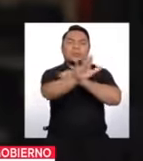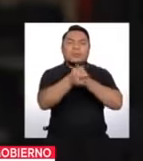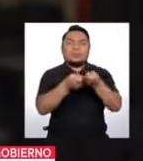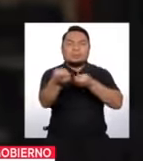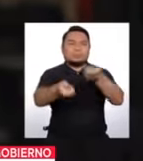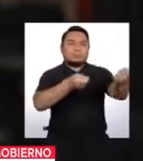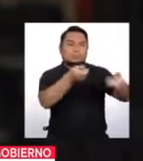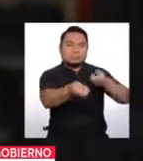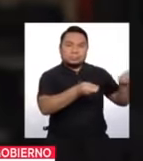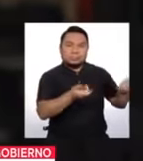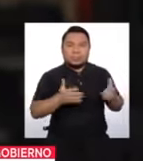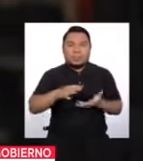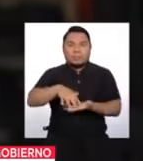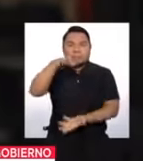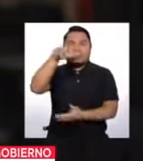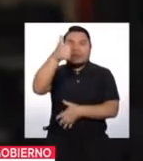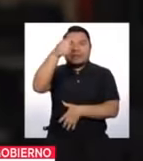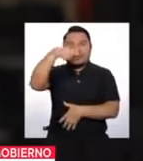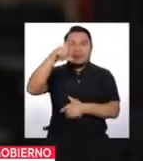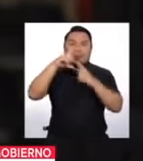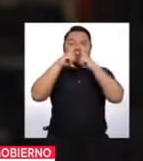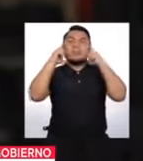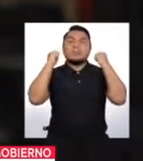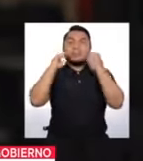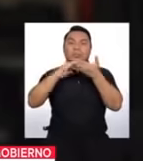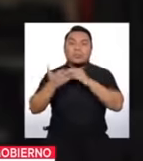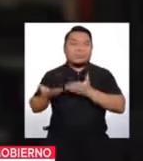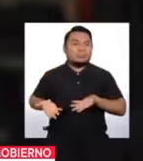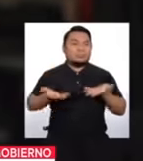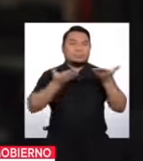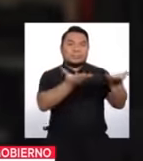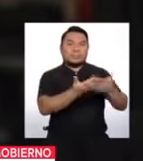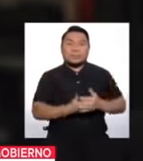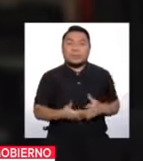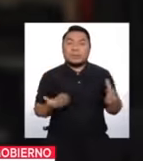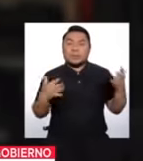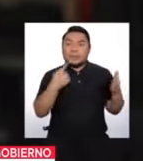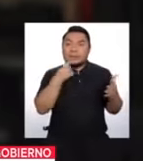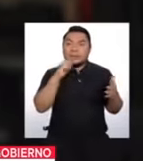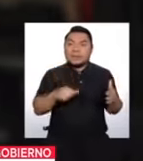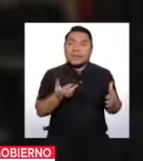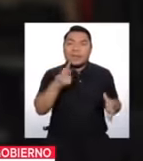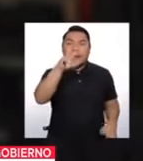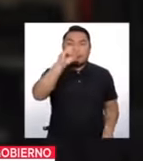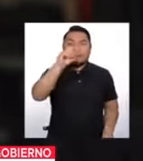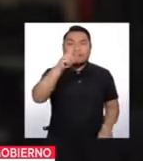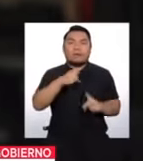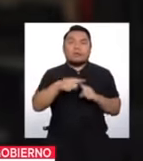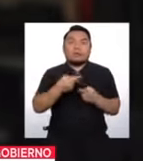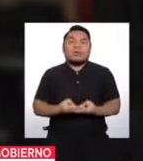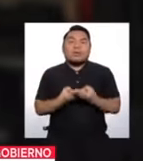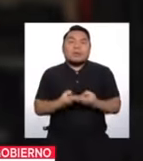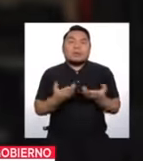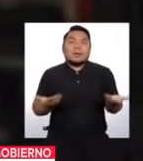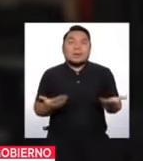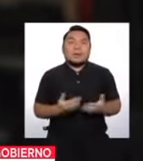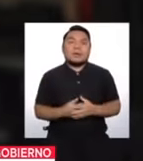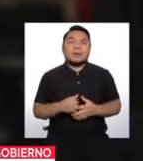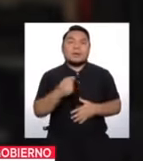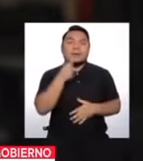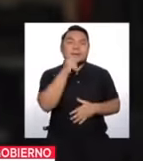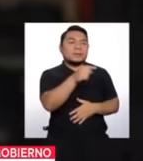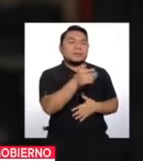de un lote de 10 millones de mascarillas comunitarias. Se llevaron 20 toneladas métricas por parte de Salud de